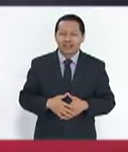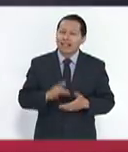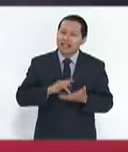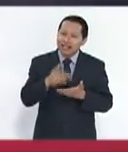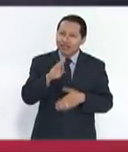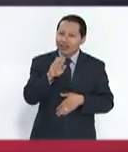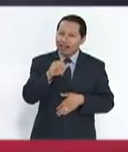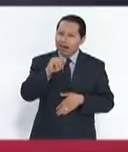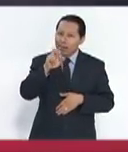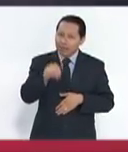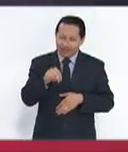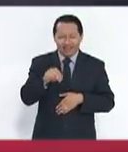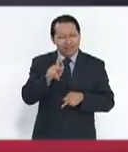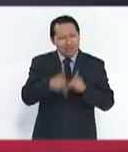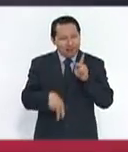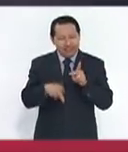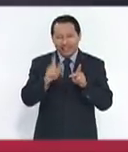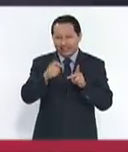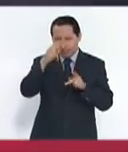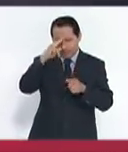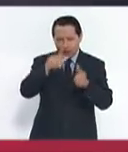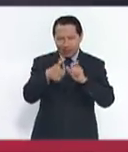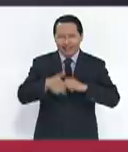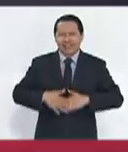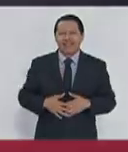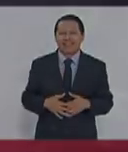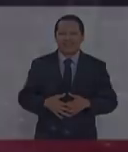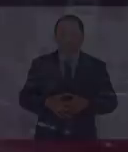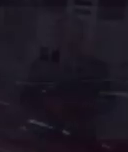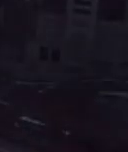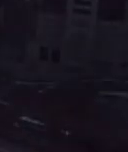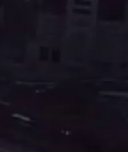Gracias, Benjamín. Vamos a una pausa. Esto es México al Día.